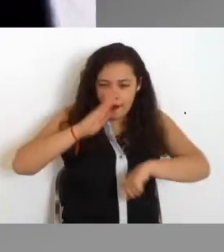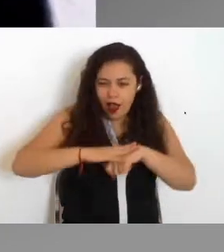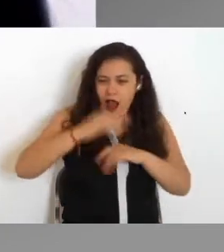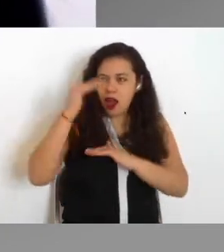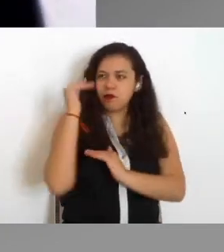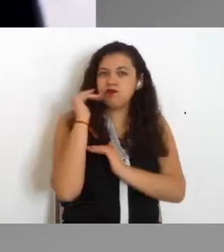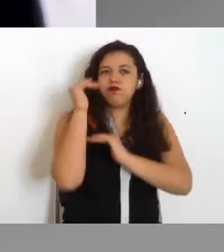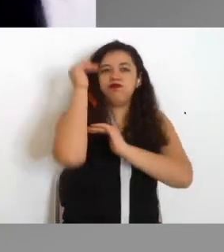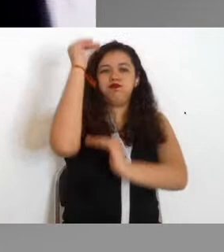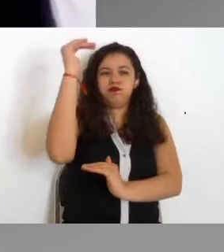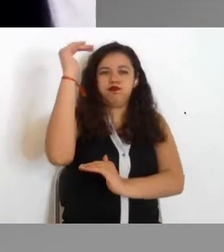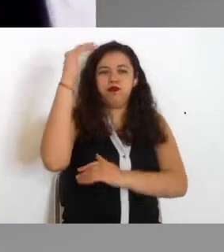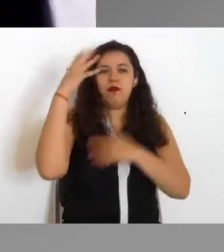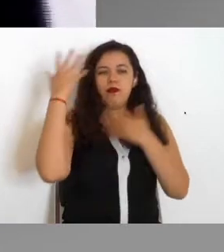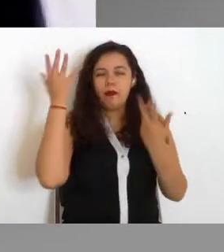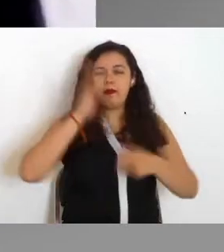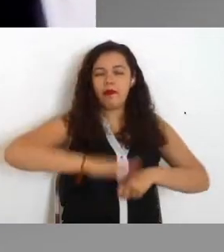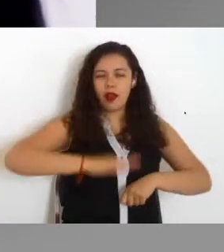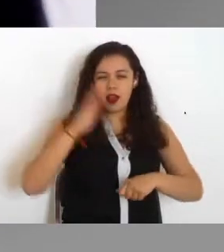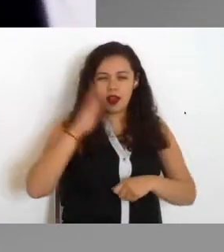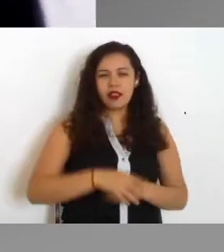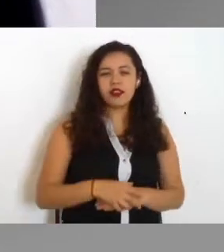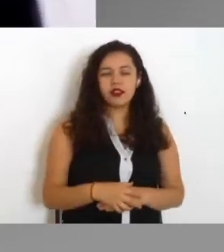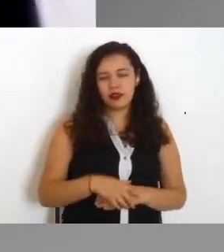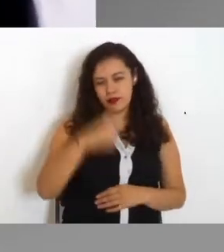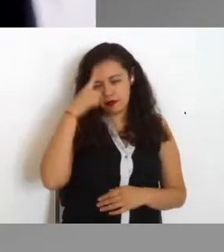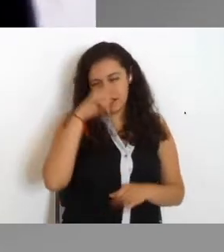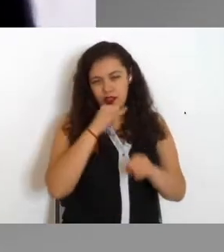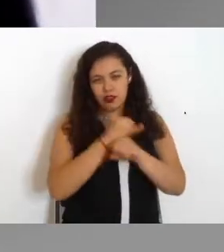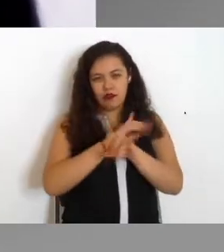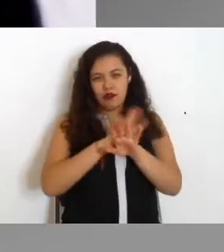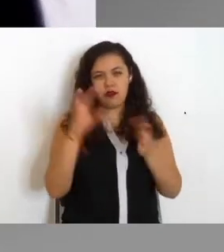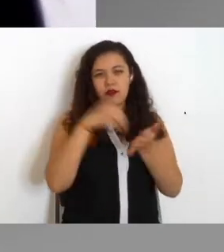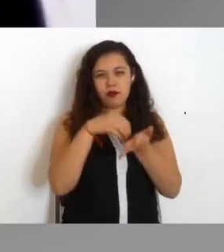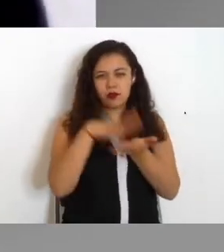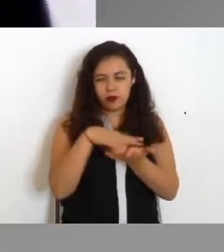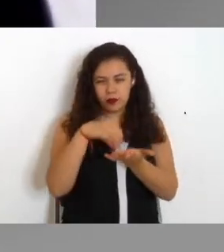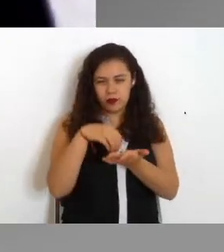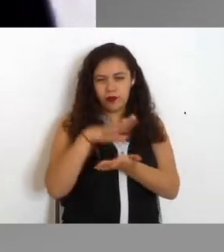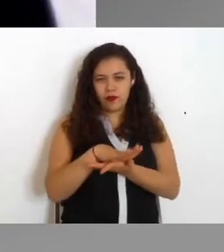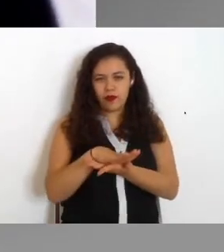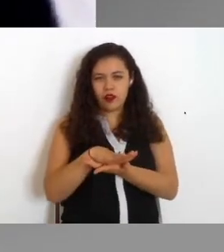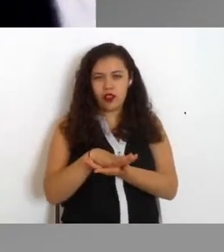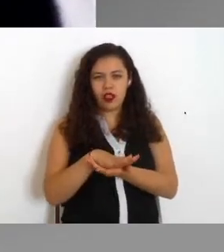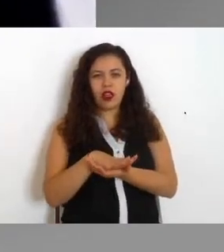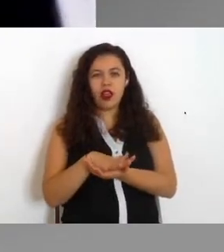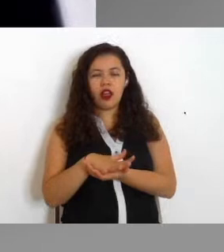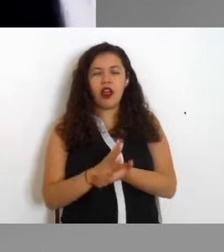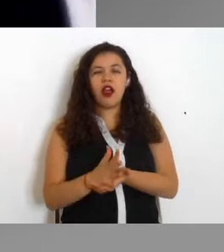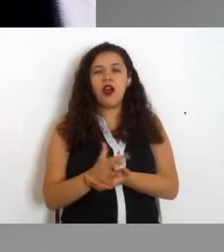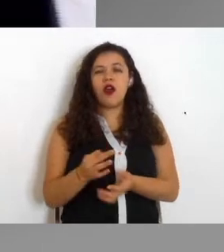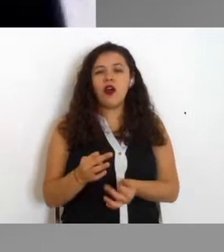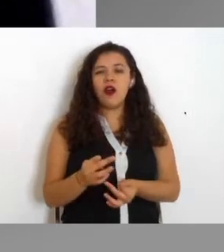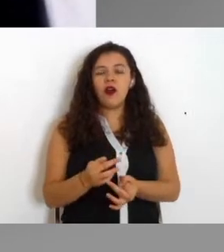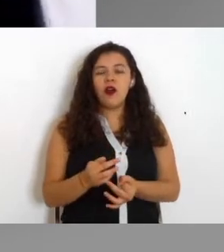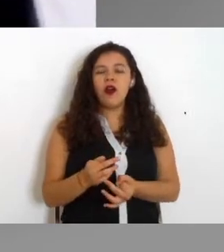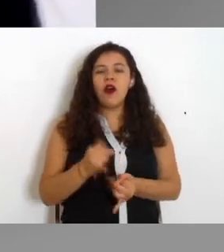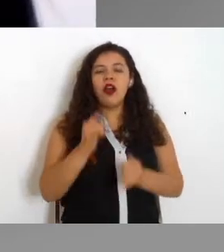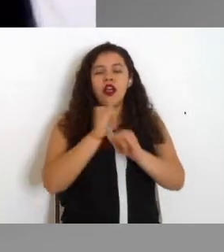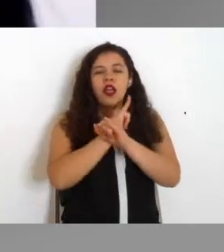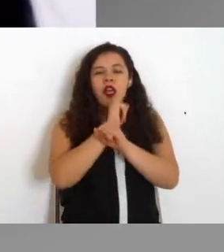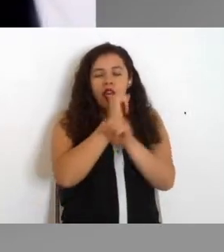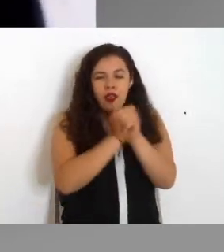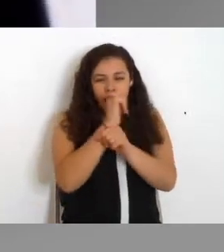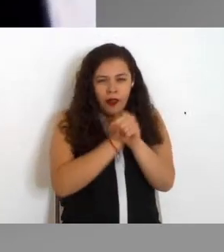generar incluso documentar la información, generar nueva investigación científica. En el caso